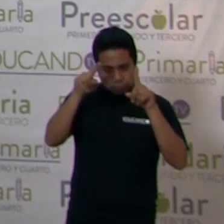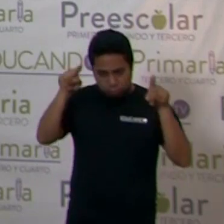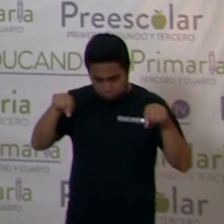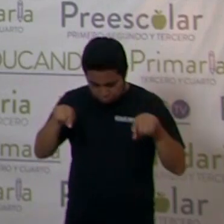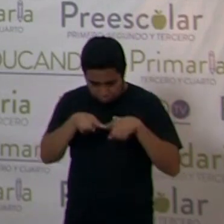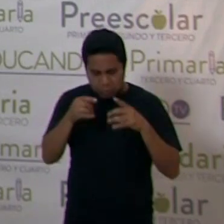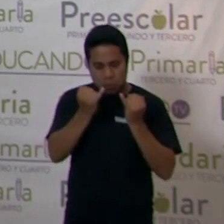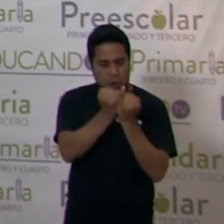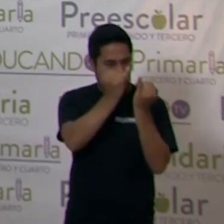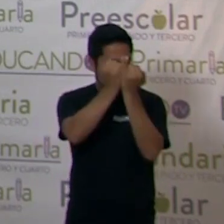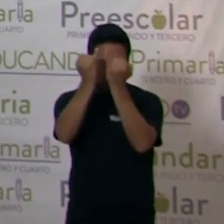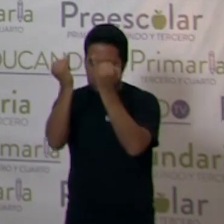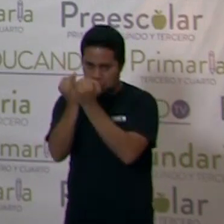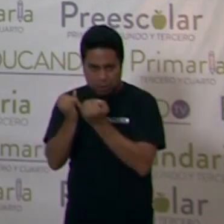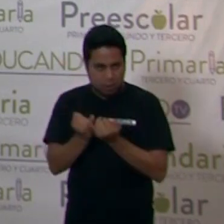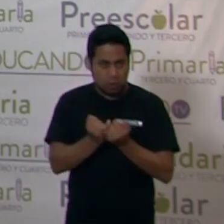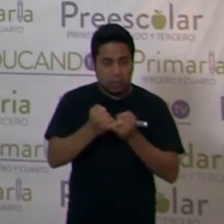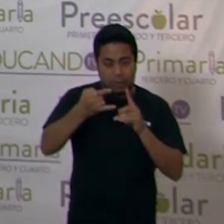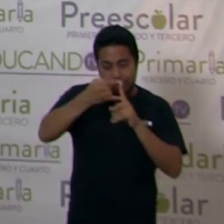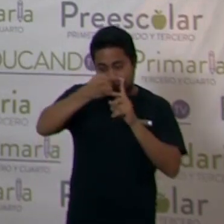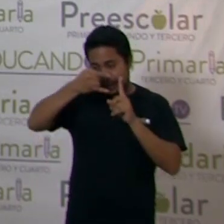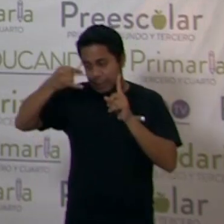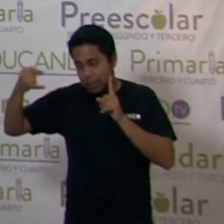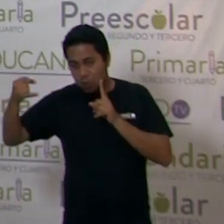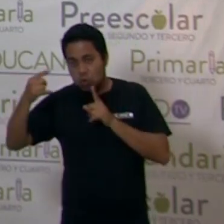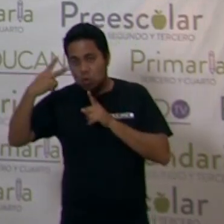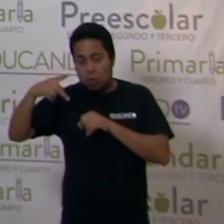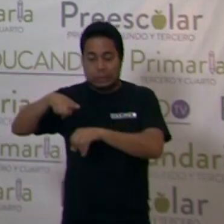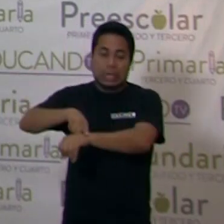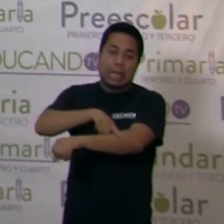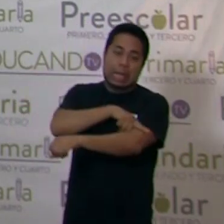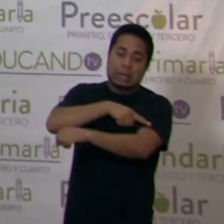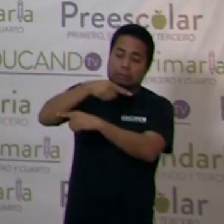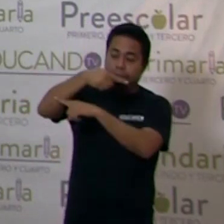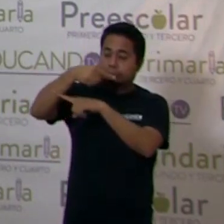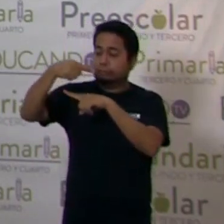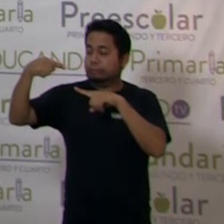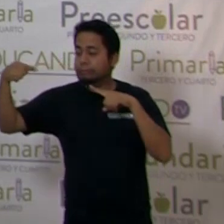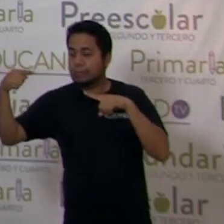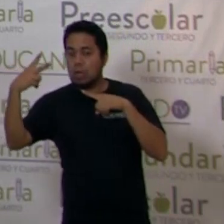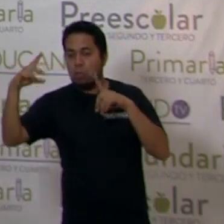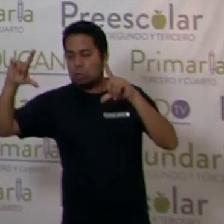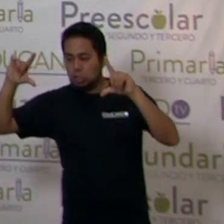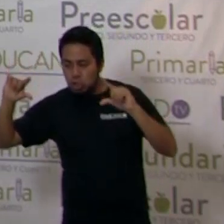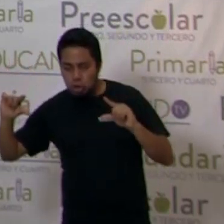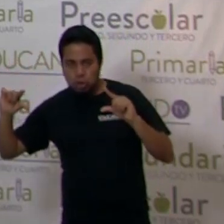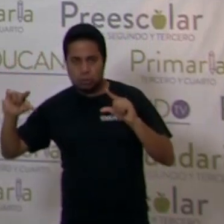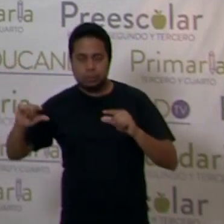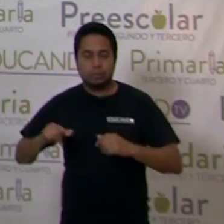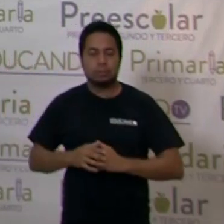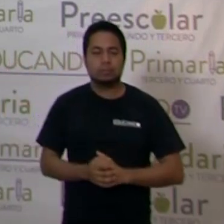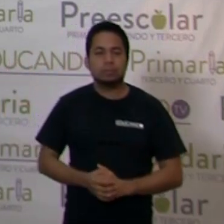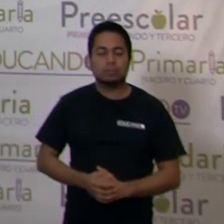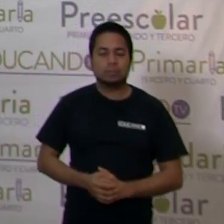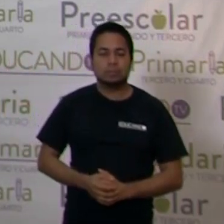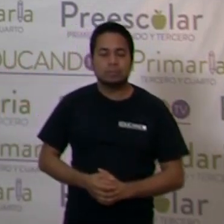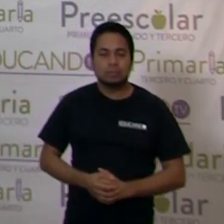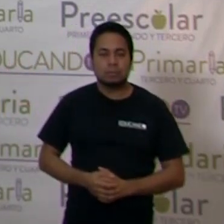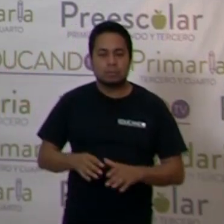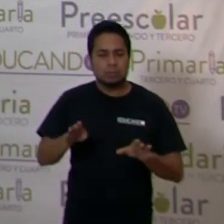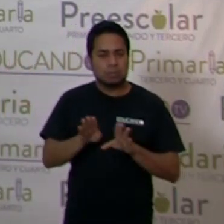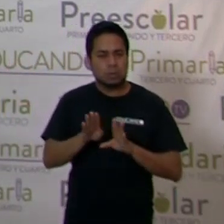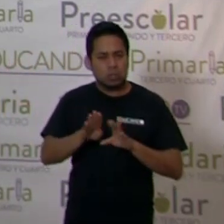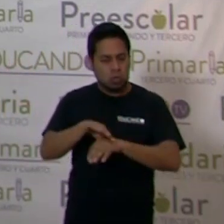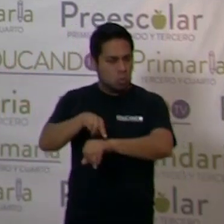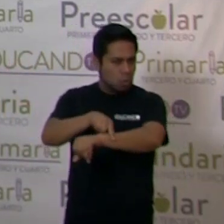iguales en el rectángulo tiene dos largos y dos cortos entonces seguimos tiene Cómo son sus